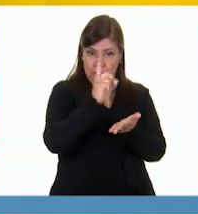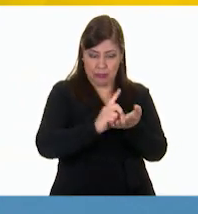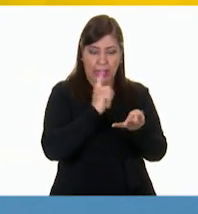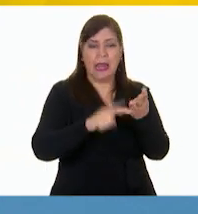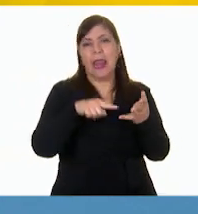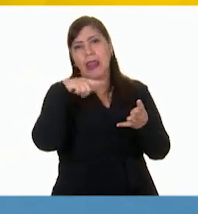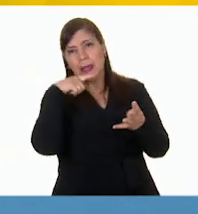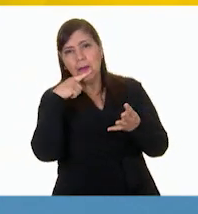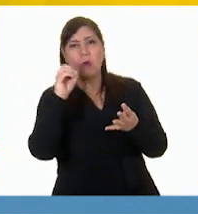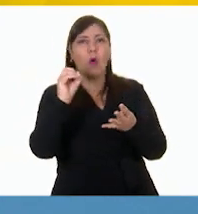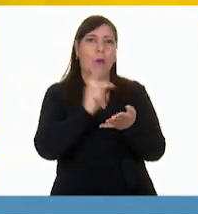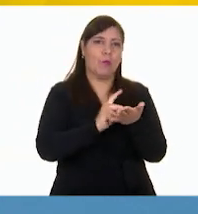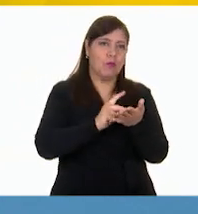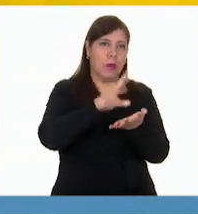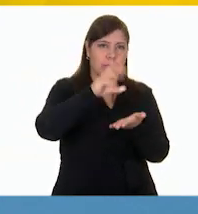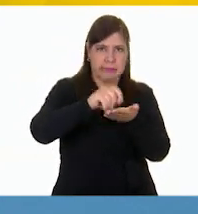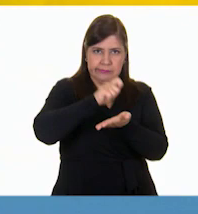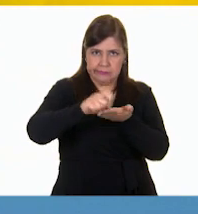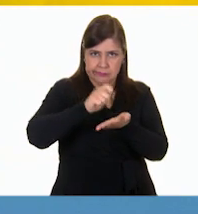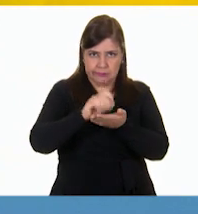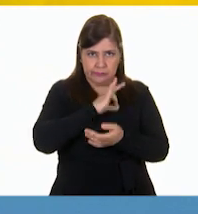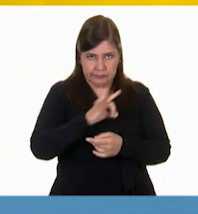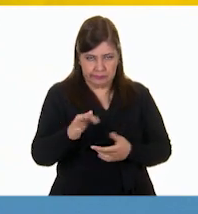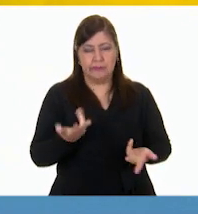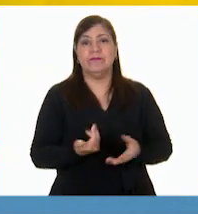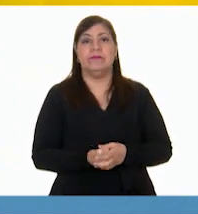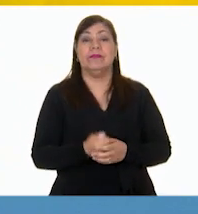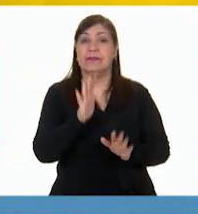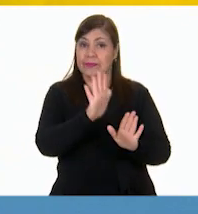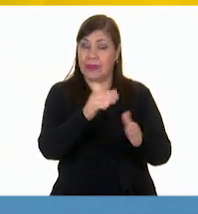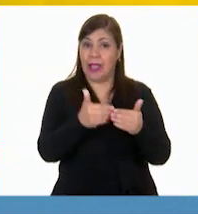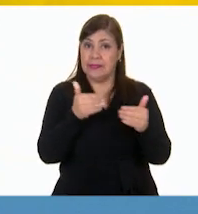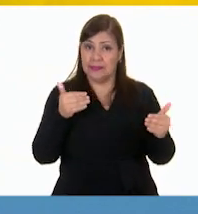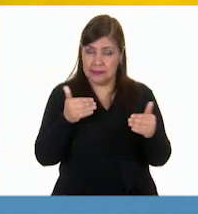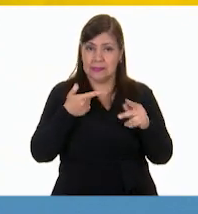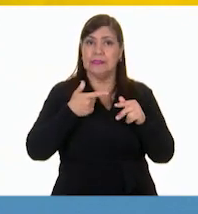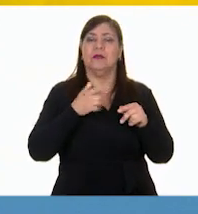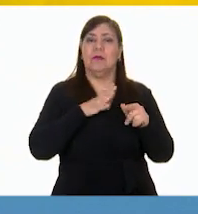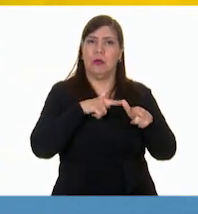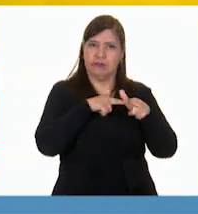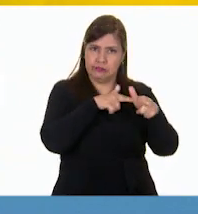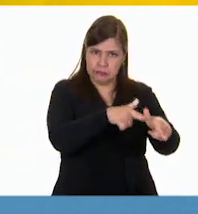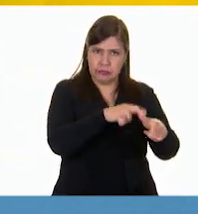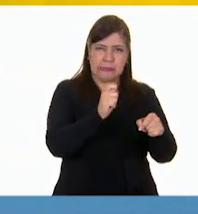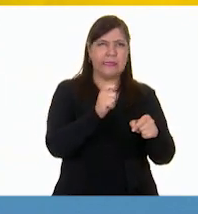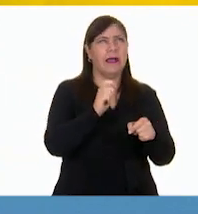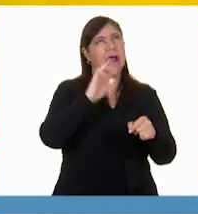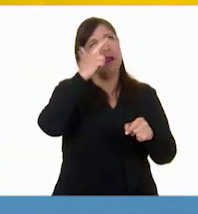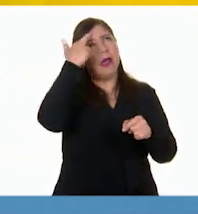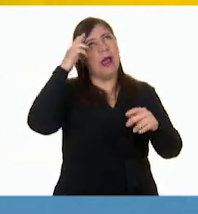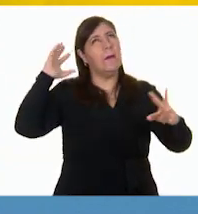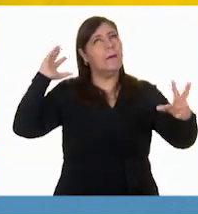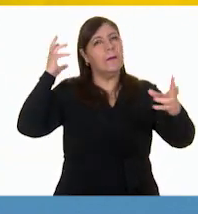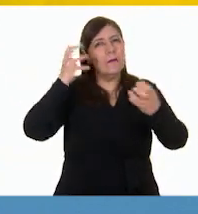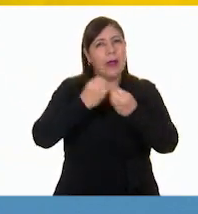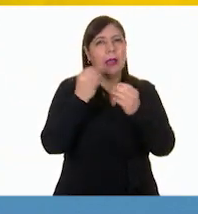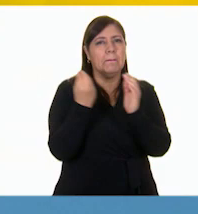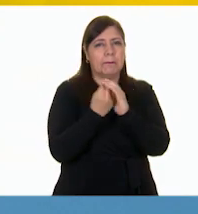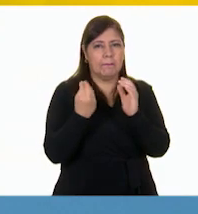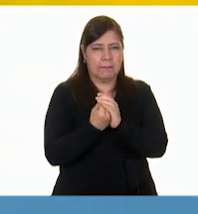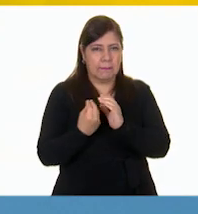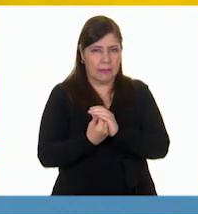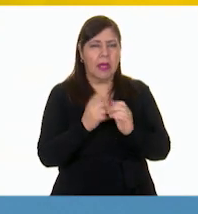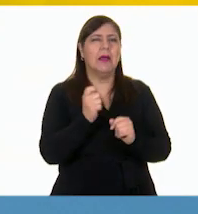o pluma para tomar nota. Muy bien. Y antes de continuar, para recuperar lo visto en clases pasadas, me gustaría, María, que